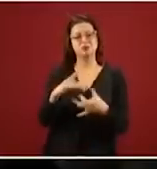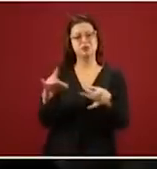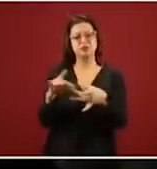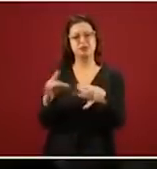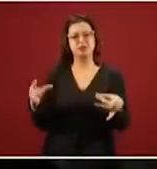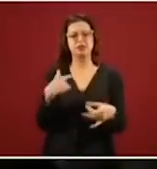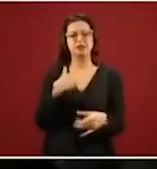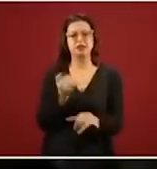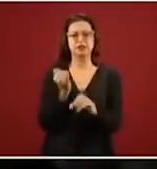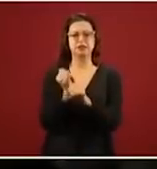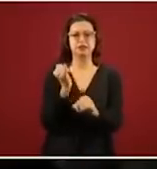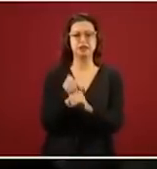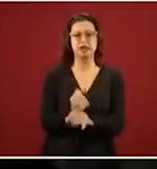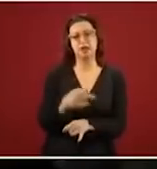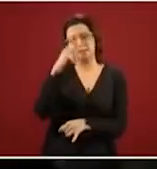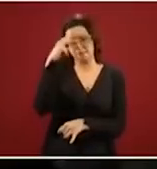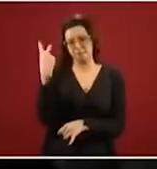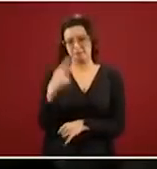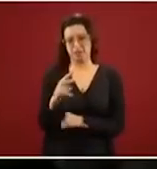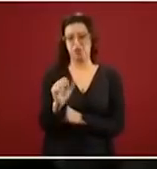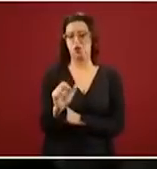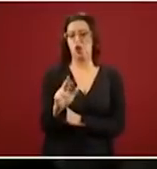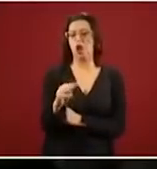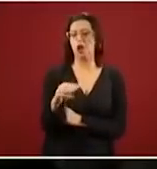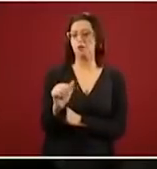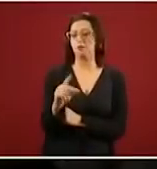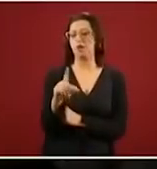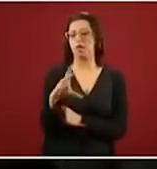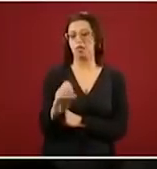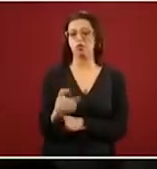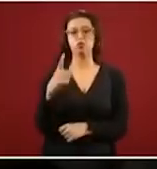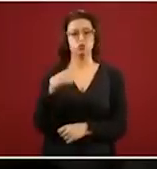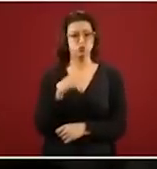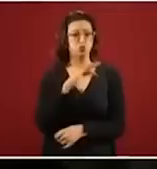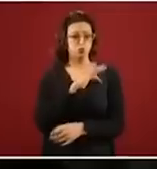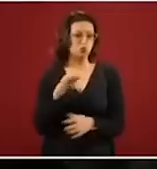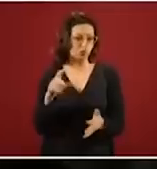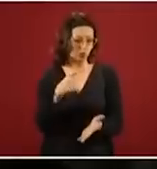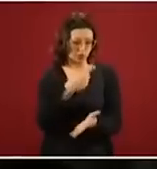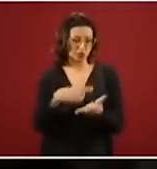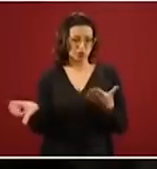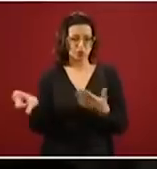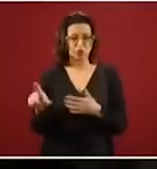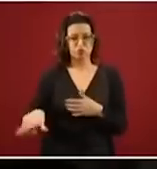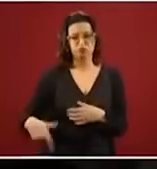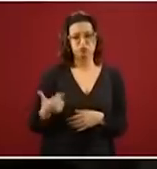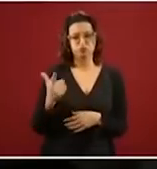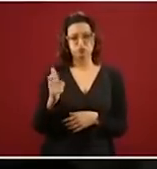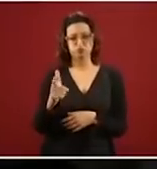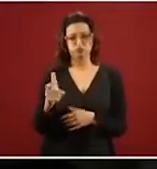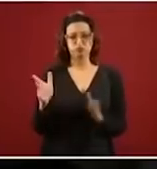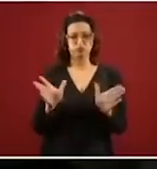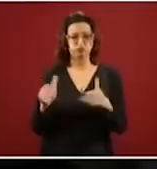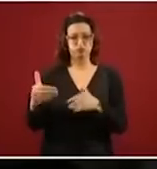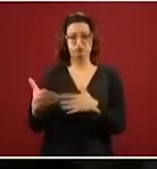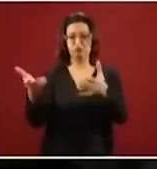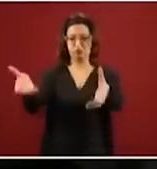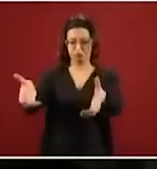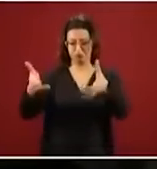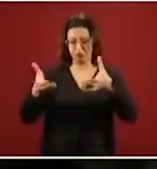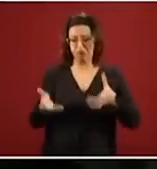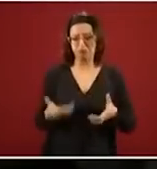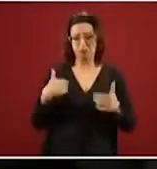plataforma que se llama mexico armado donde pude obtener un arma por paquetería por envío a domicilio